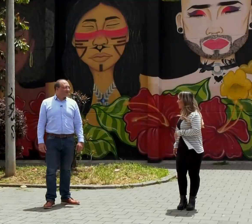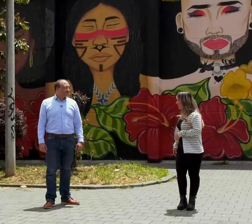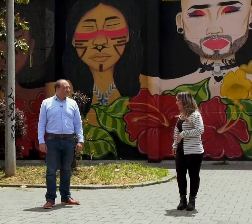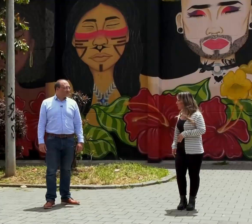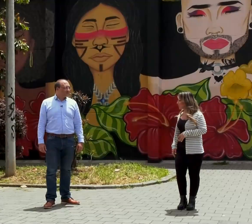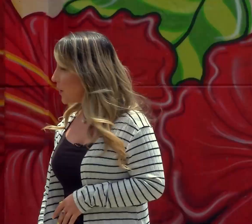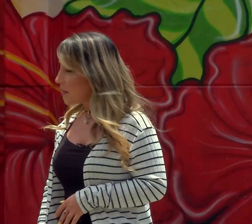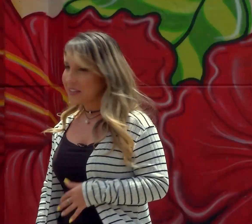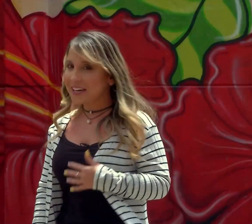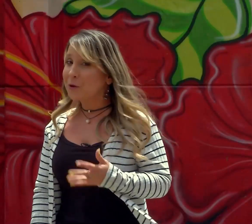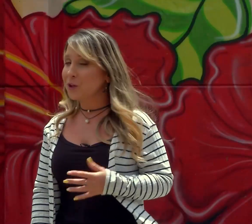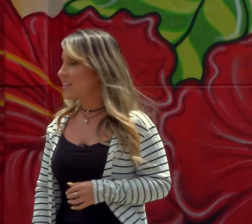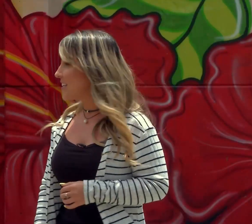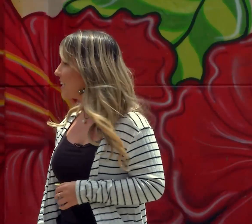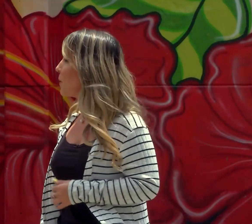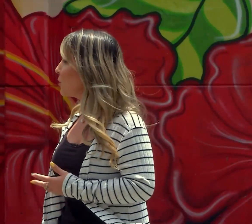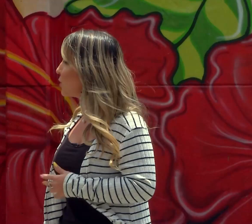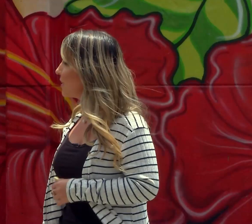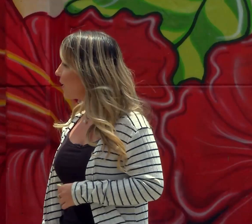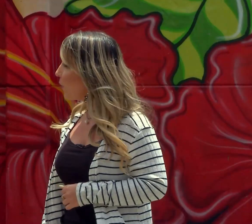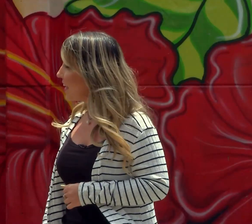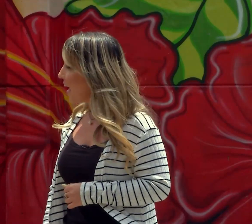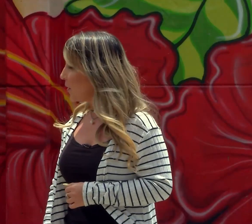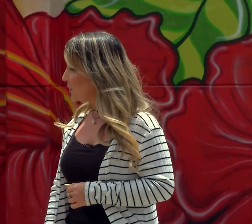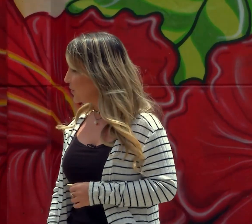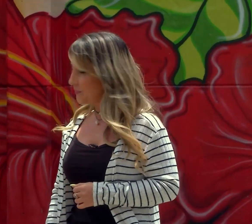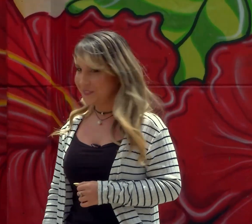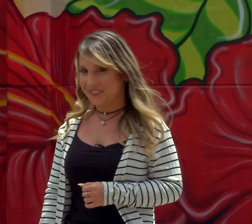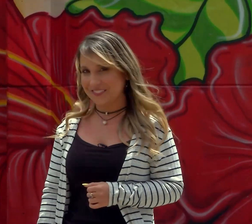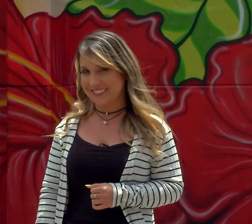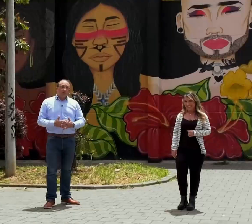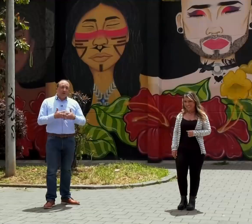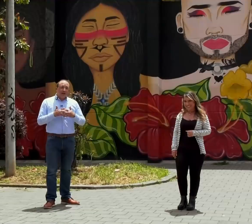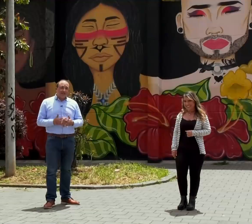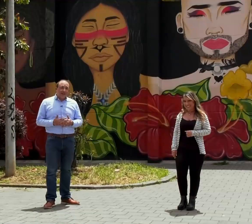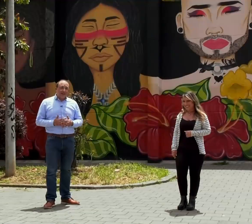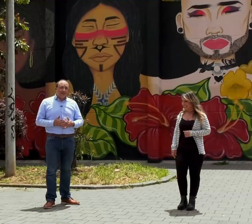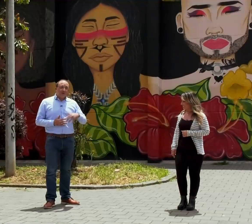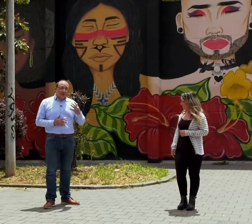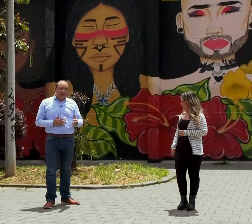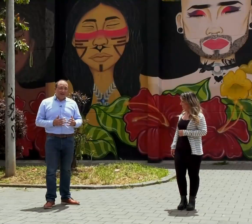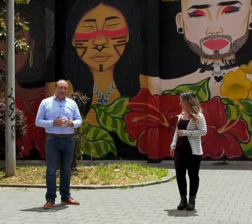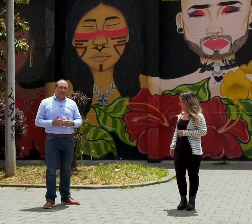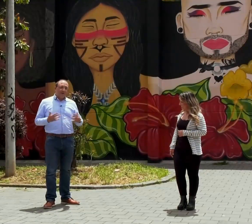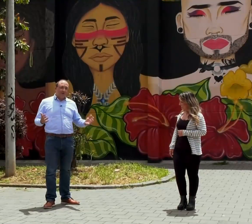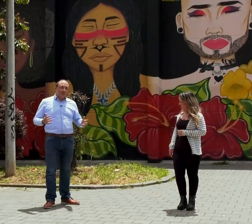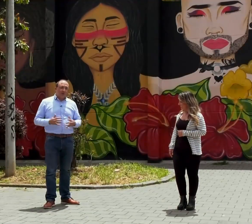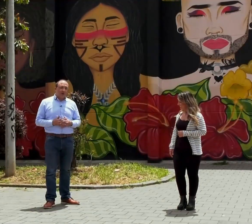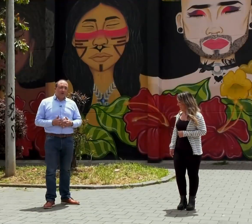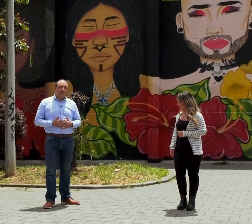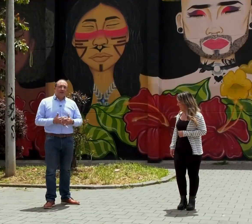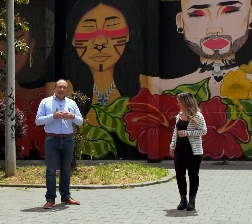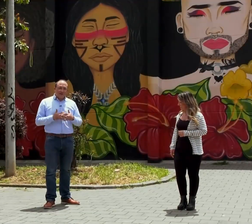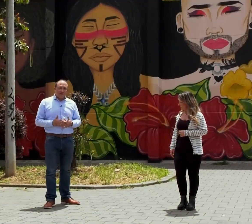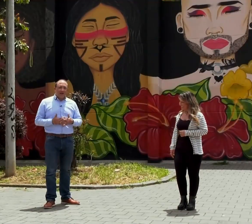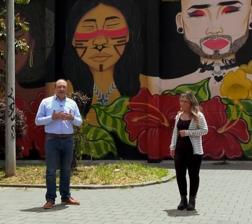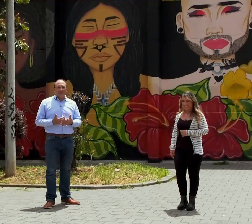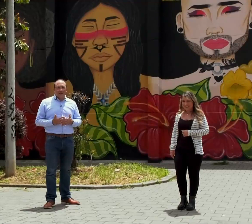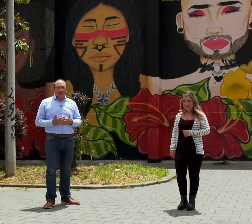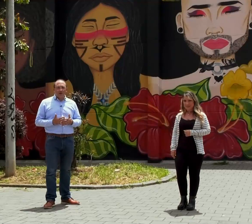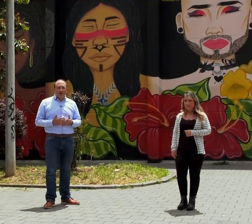Alcalde, en materia deportiva también tenemos noticias, hablemos de los intercolegiados. Bueno Diana, fuimos la sede zonal de los Juegos